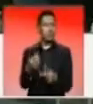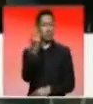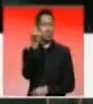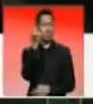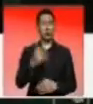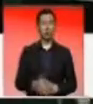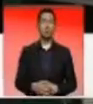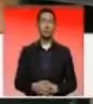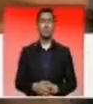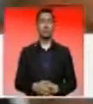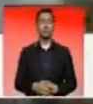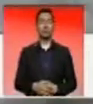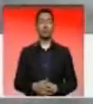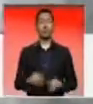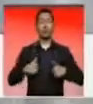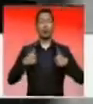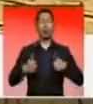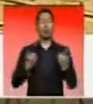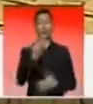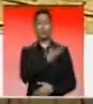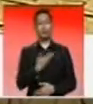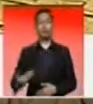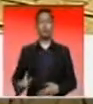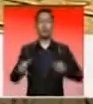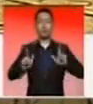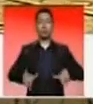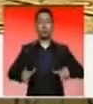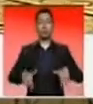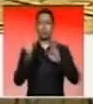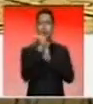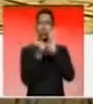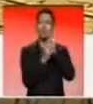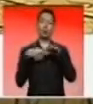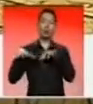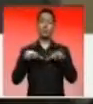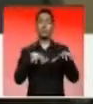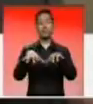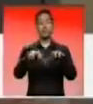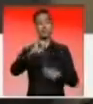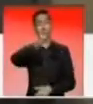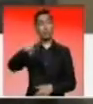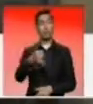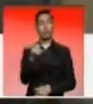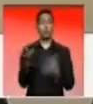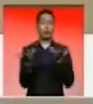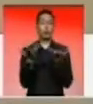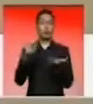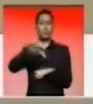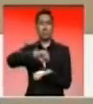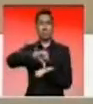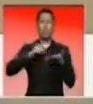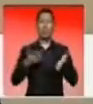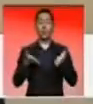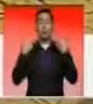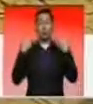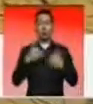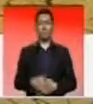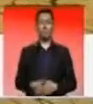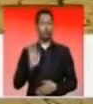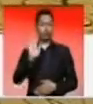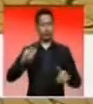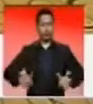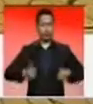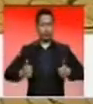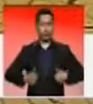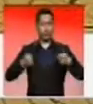El candidato a la presidencia, Lenín Moreno, cumplió una agenda de actividades este jueves en Guayaquil. El postulante de Alianza